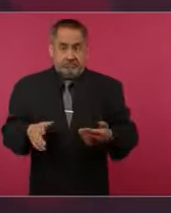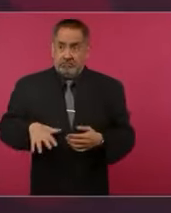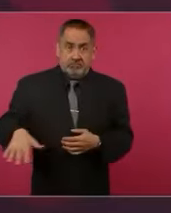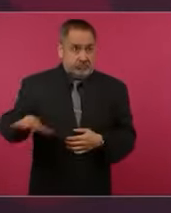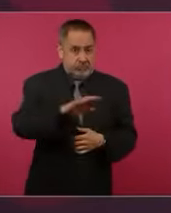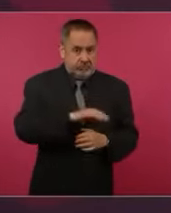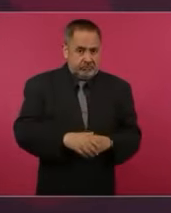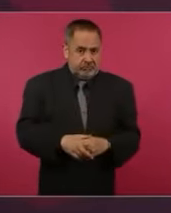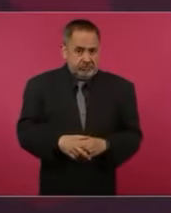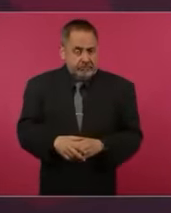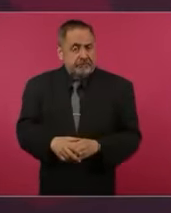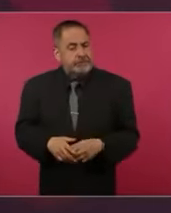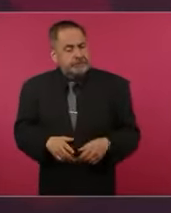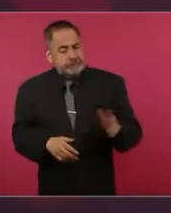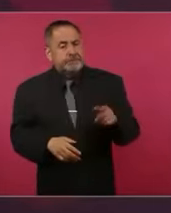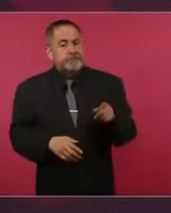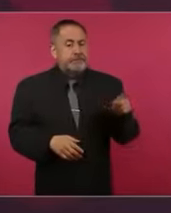Entonces es un… y